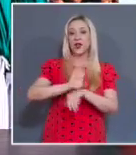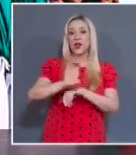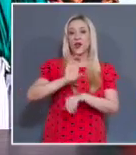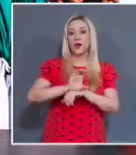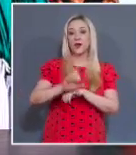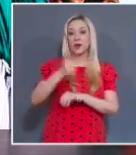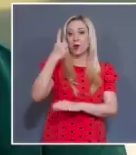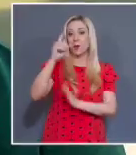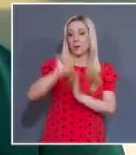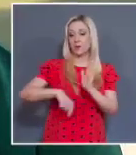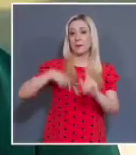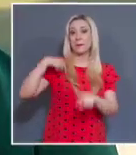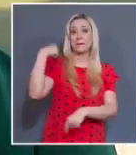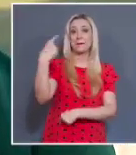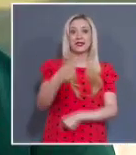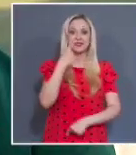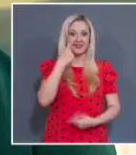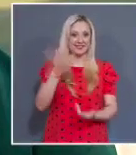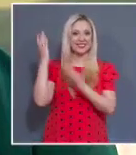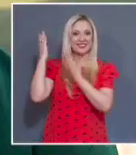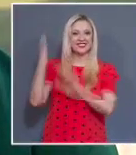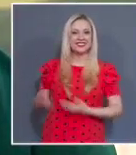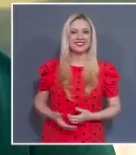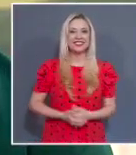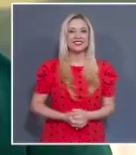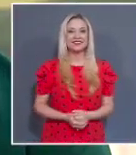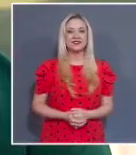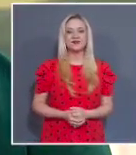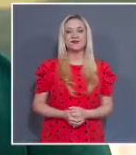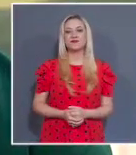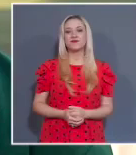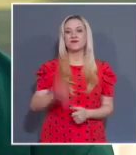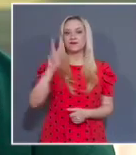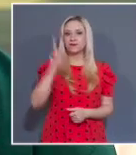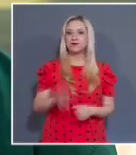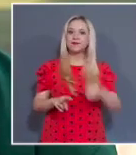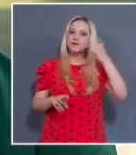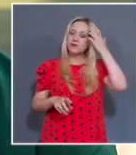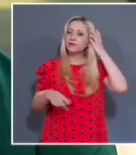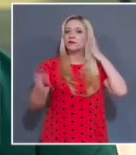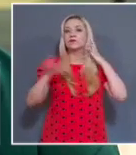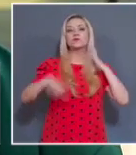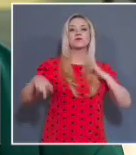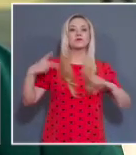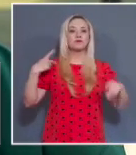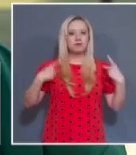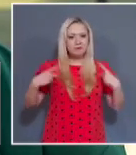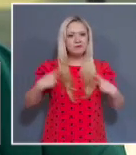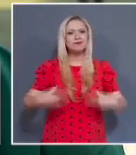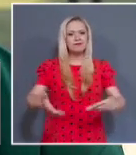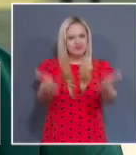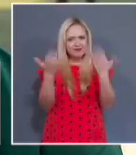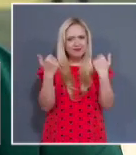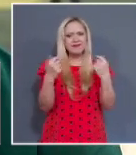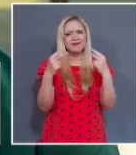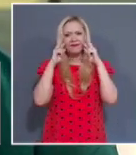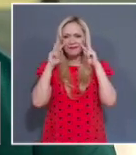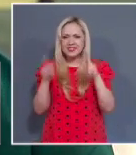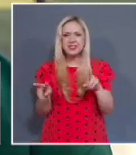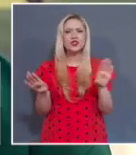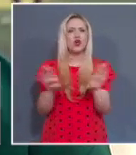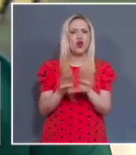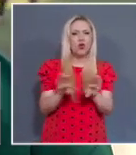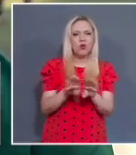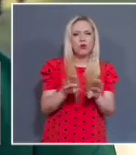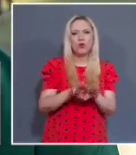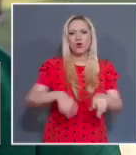Veamos. Adaptado se necesita un poquito de que las personas se acerquen, vean cómo funciona, que vean que tenemos la misma habilidad